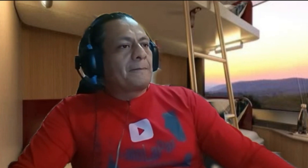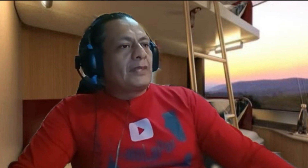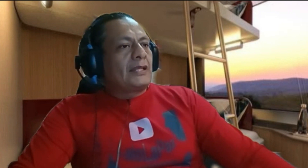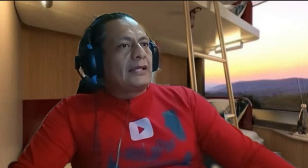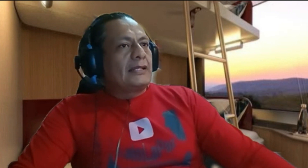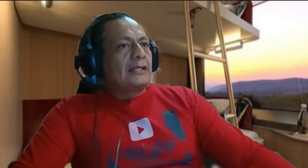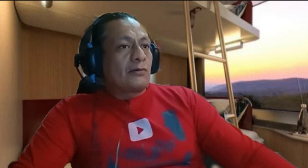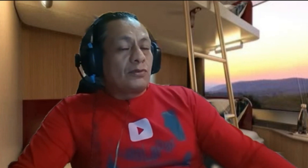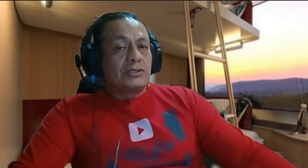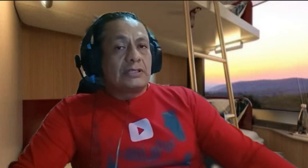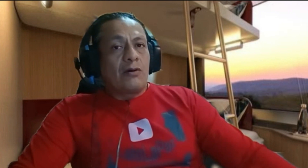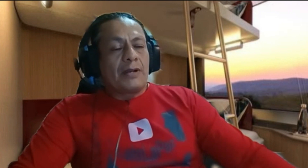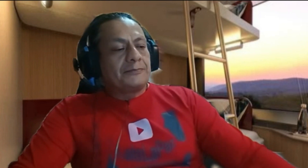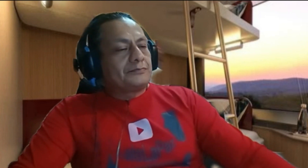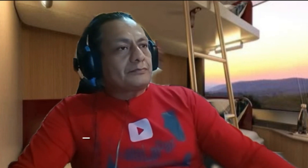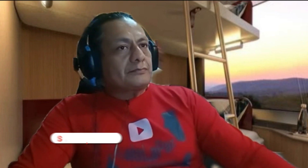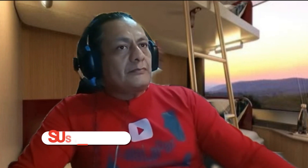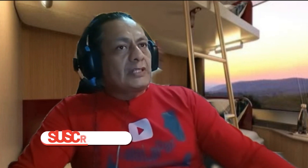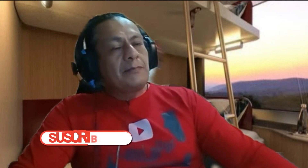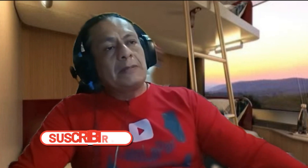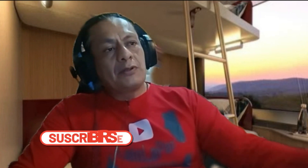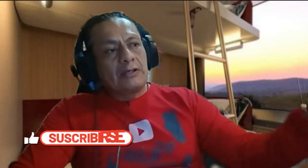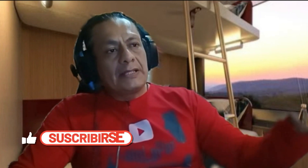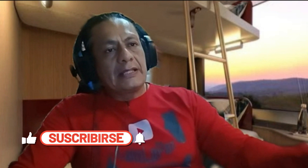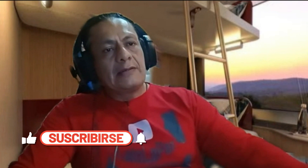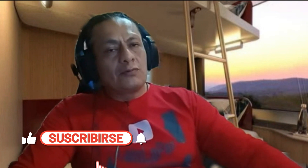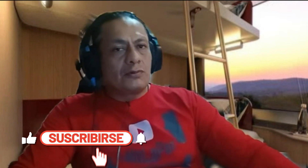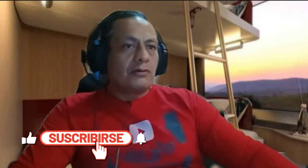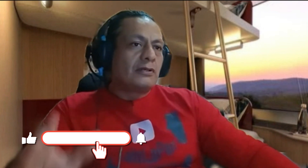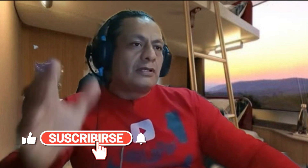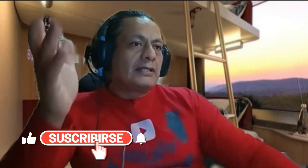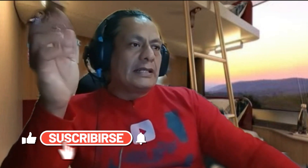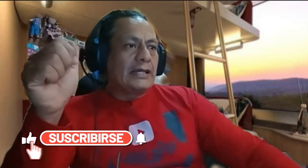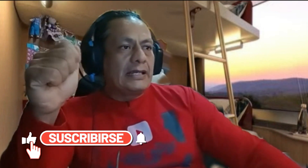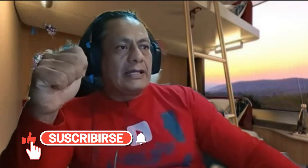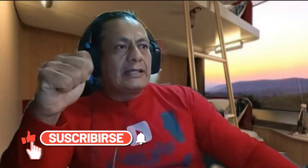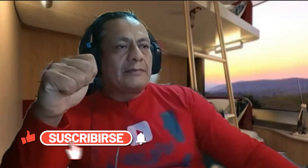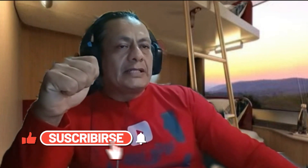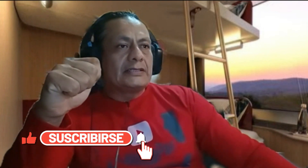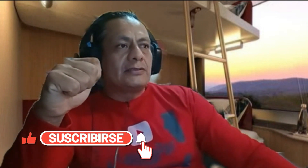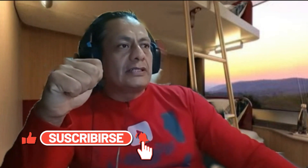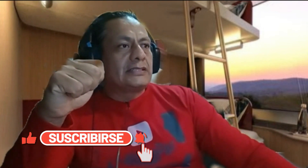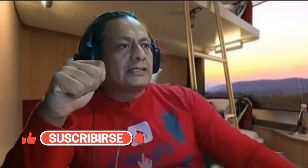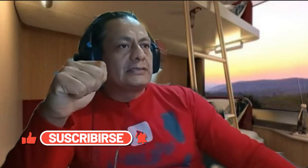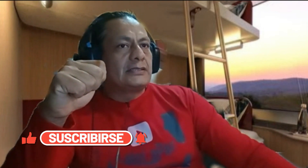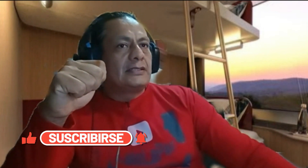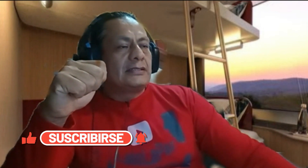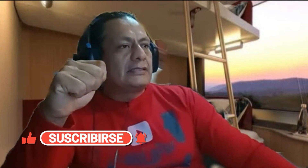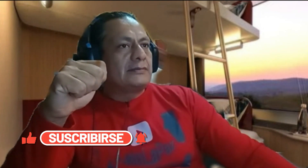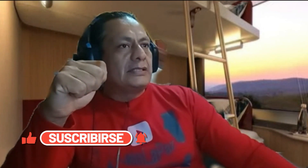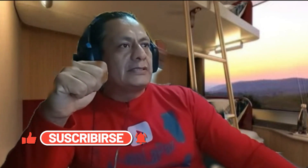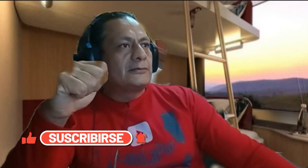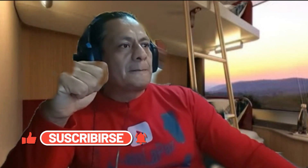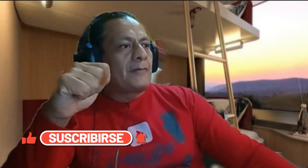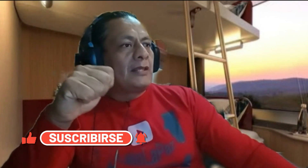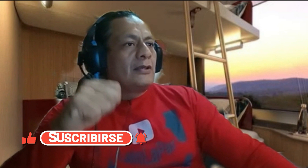problema en la conclusión de la obra y posteriormente en el futuro de la administración